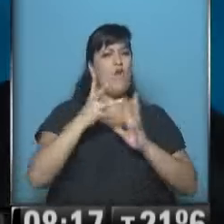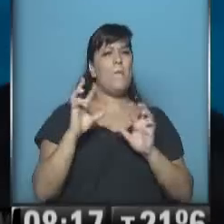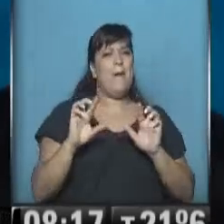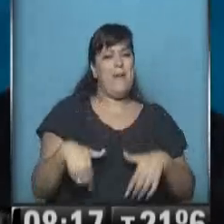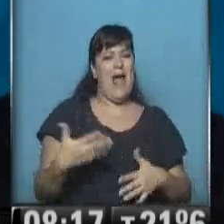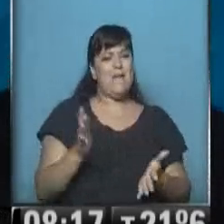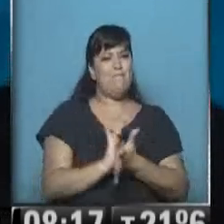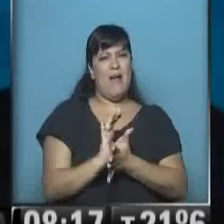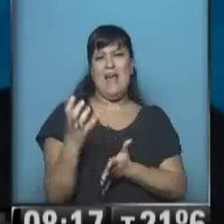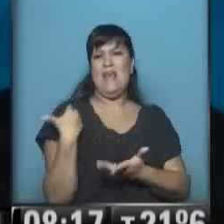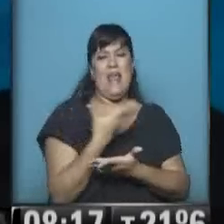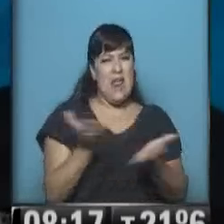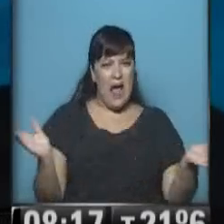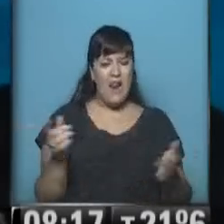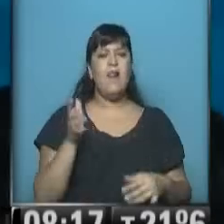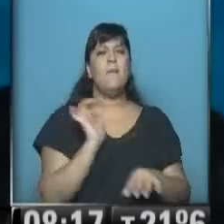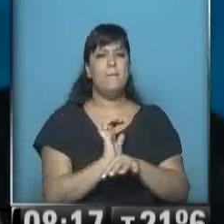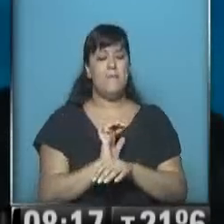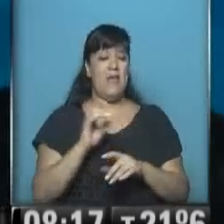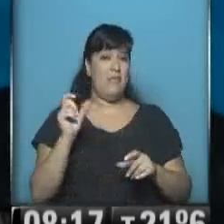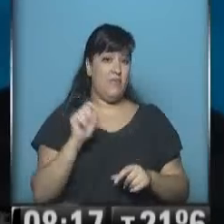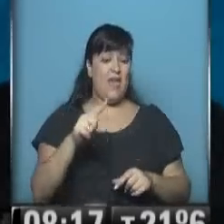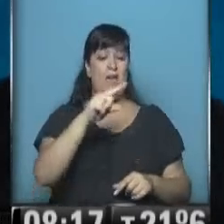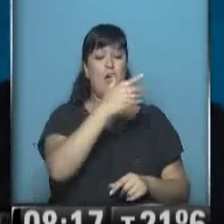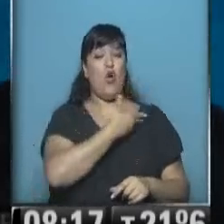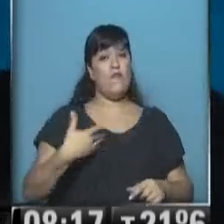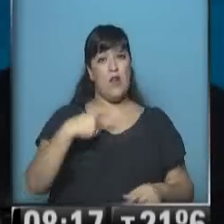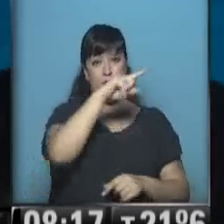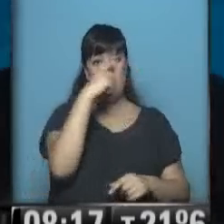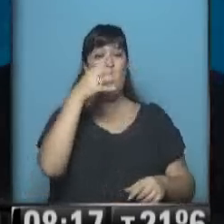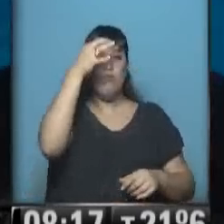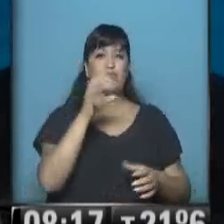general, en este caso del Gobierno Nacional y puntualmente del Ministerio de Interior y Transporte.